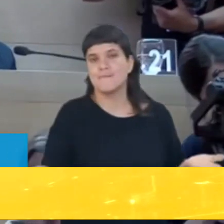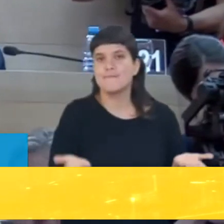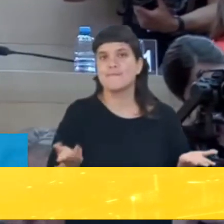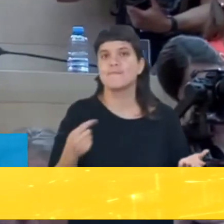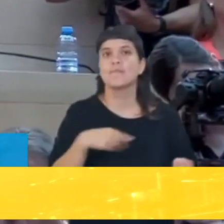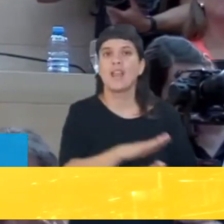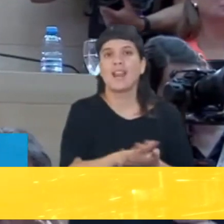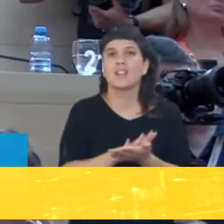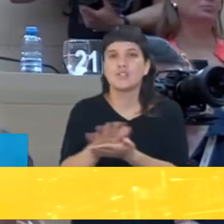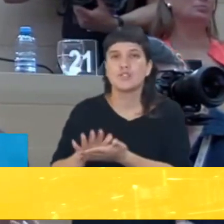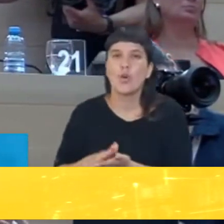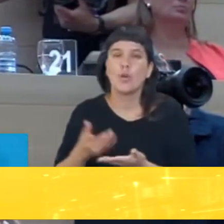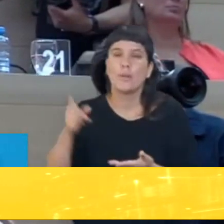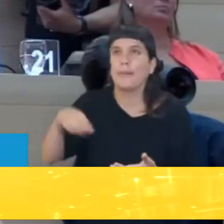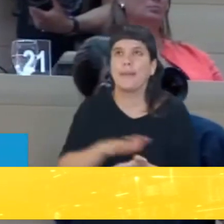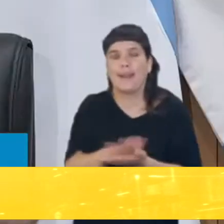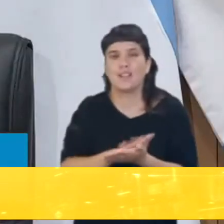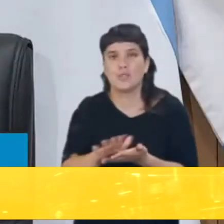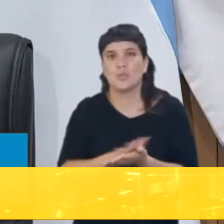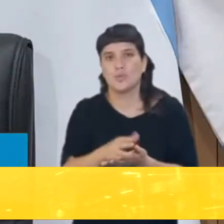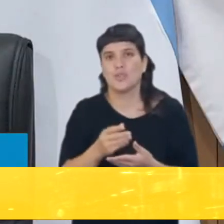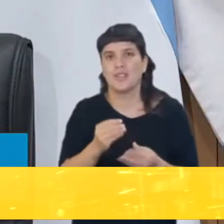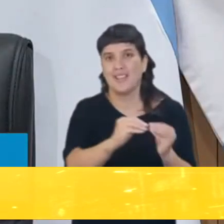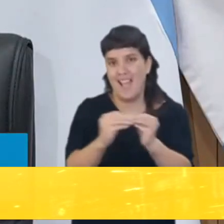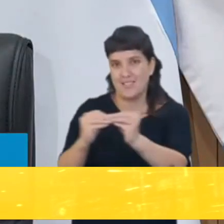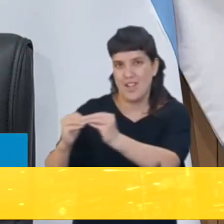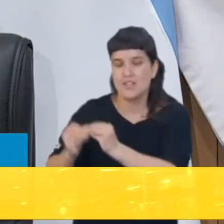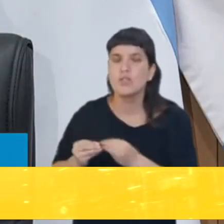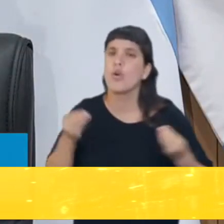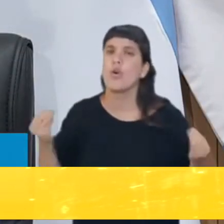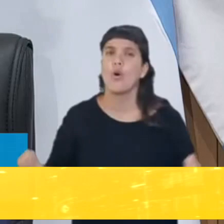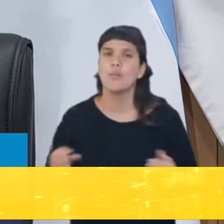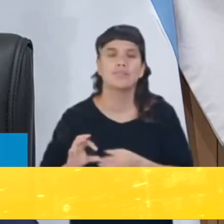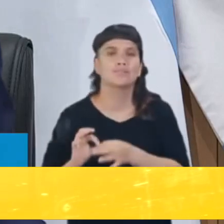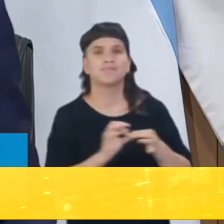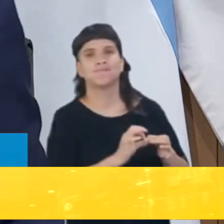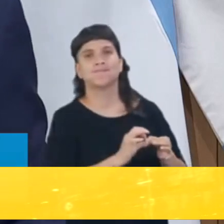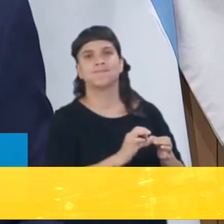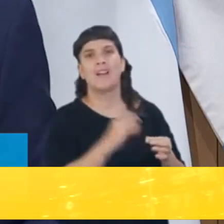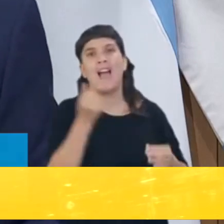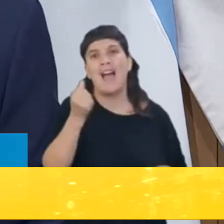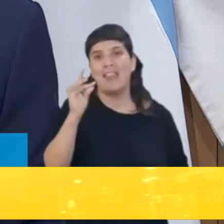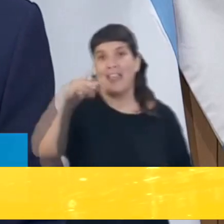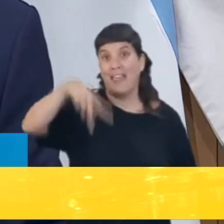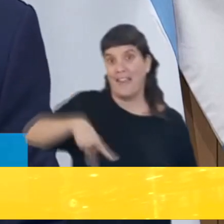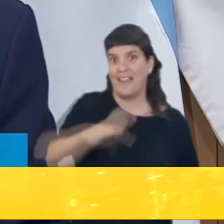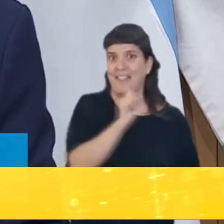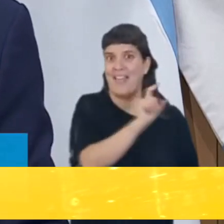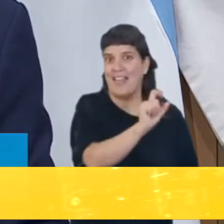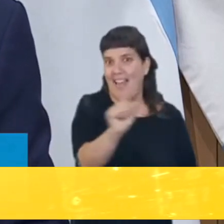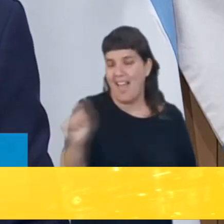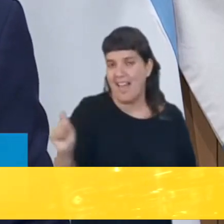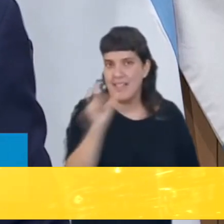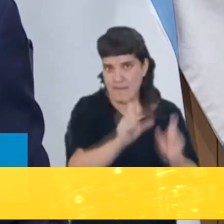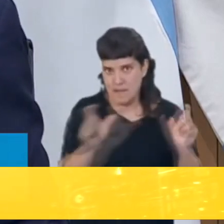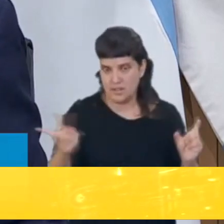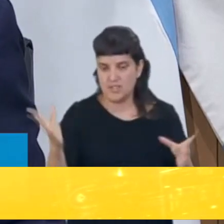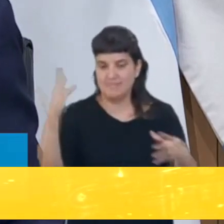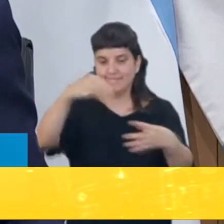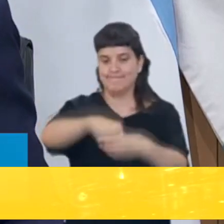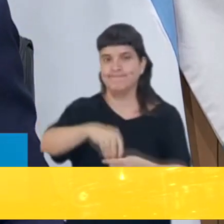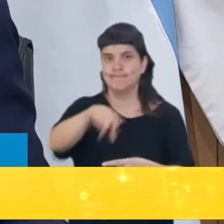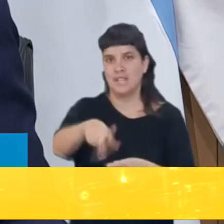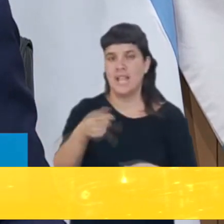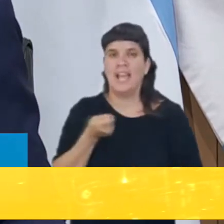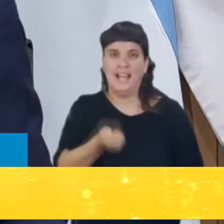casos directamente a través de El ADN de cada uno de los que participó en esa escena del crimen